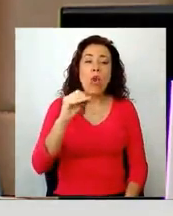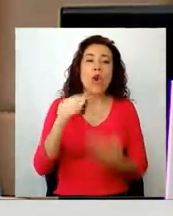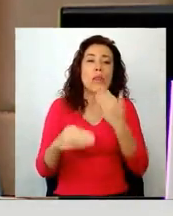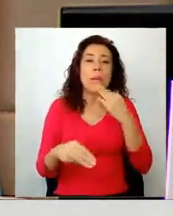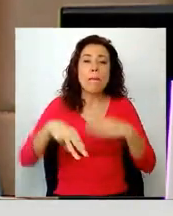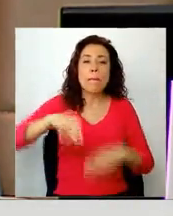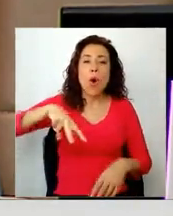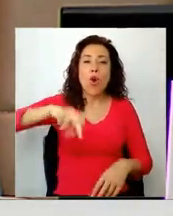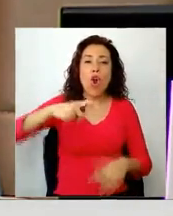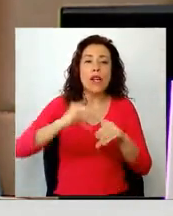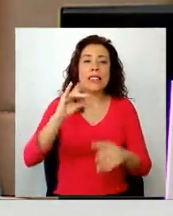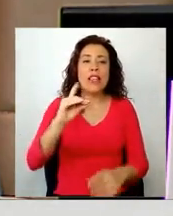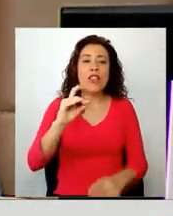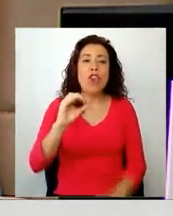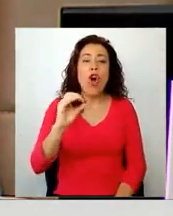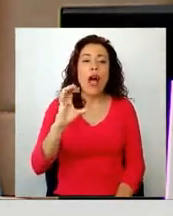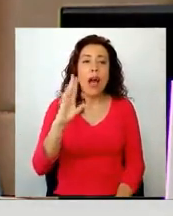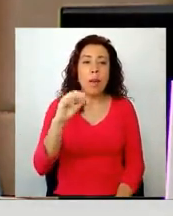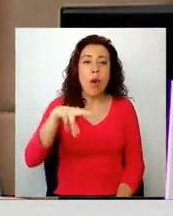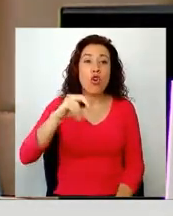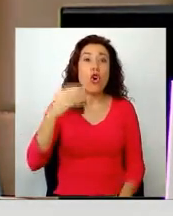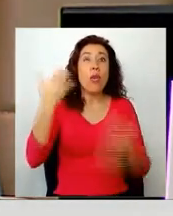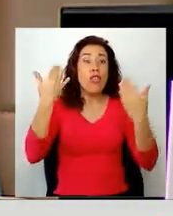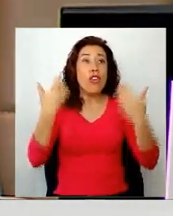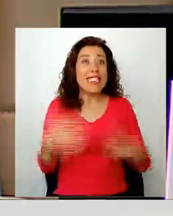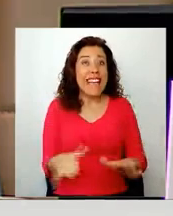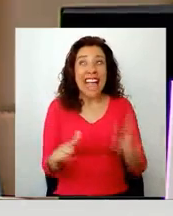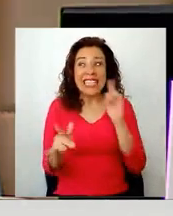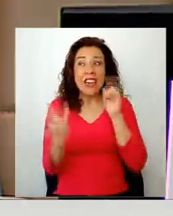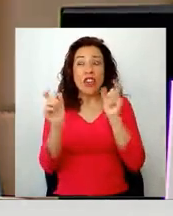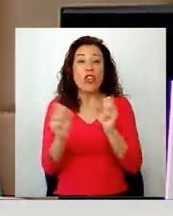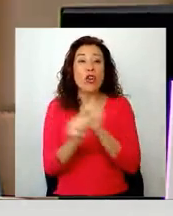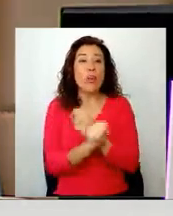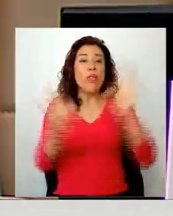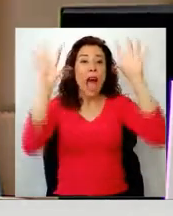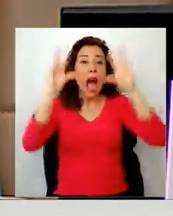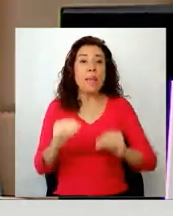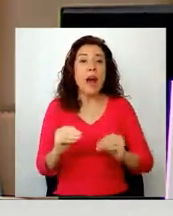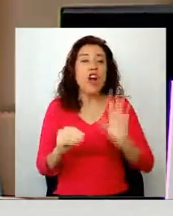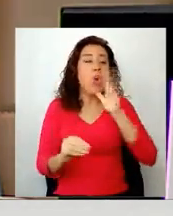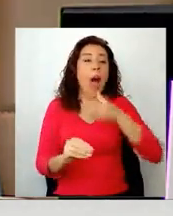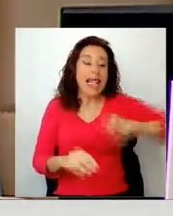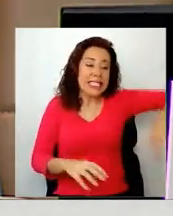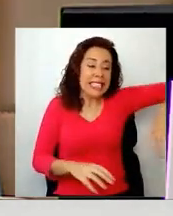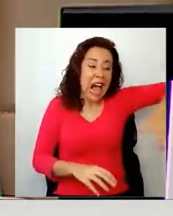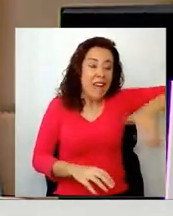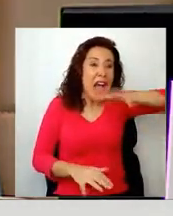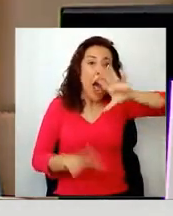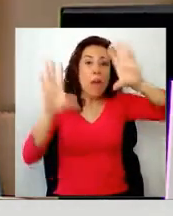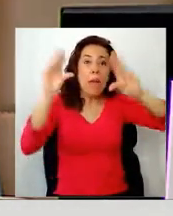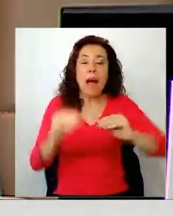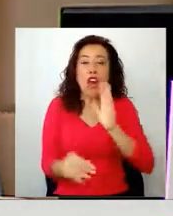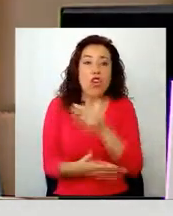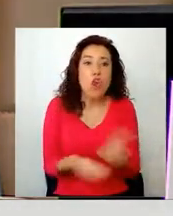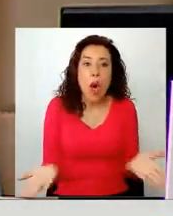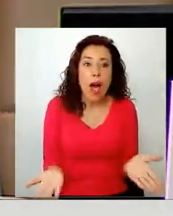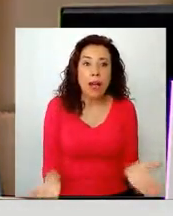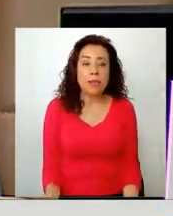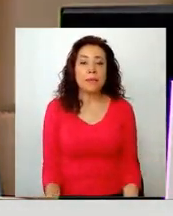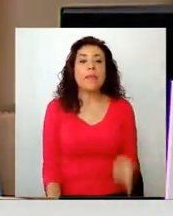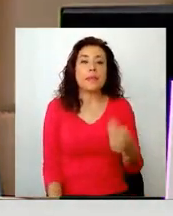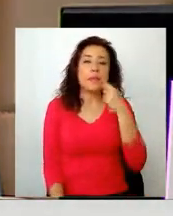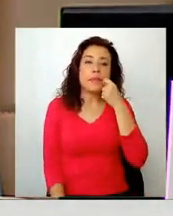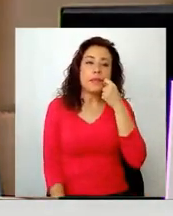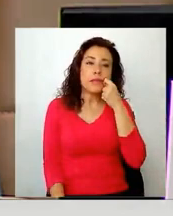vez controlado no podía pagarse porque no existían llaves de agua esto implicó medidas